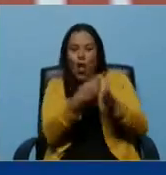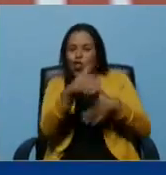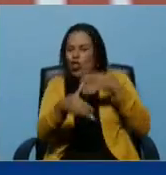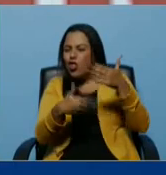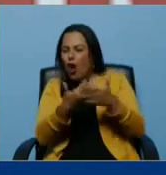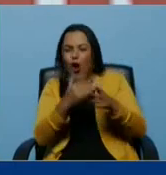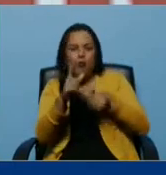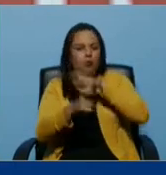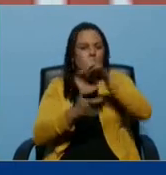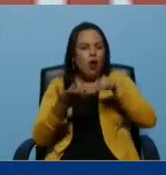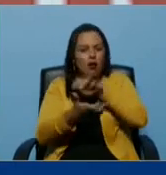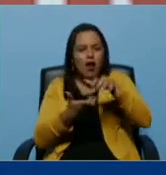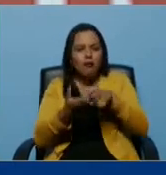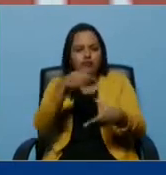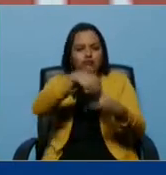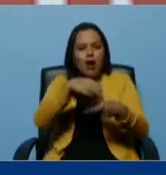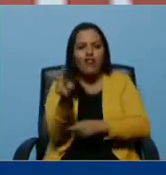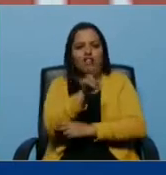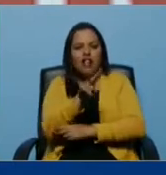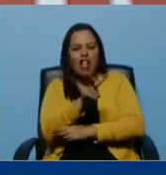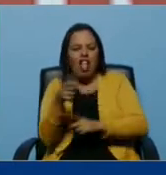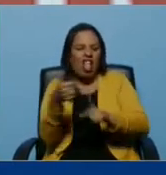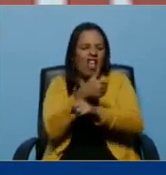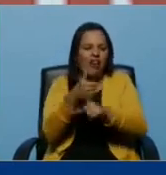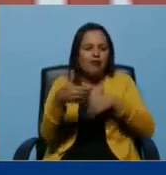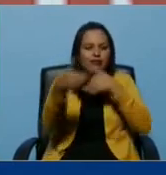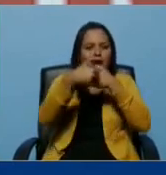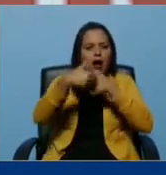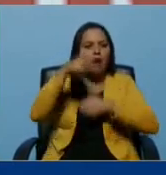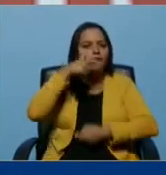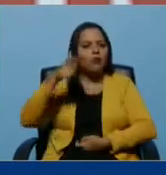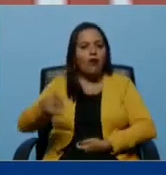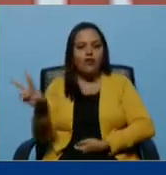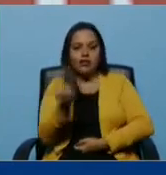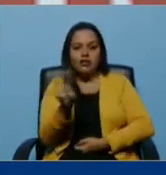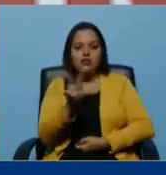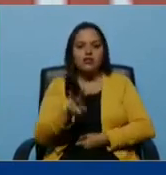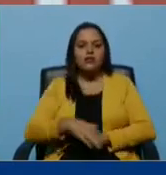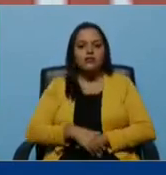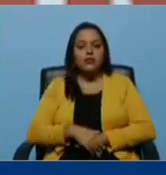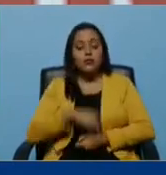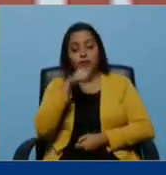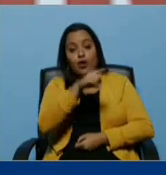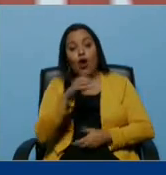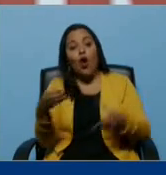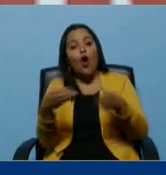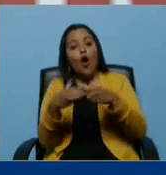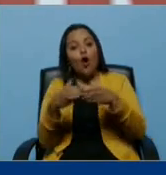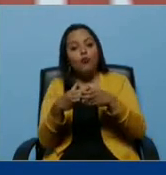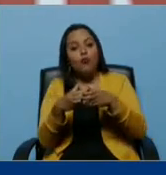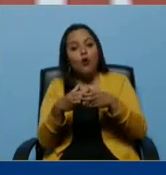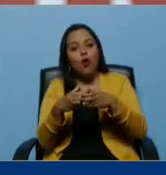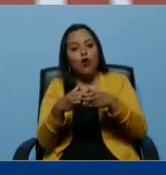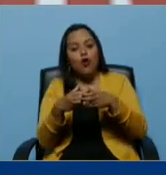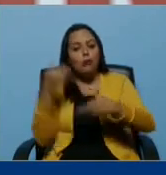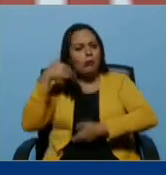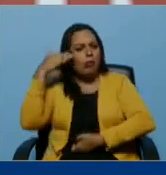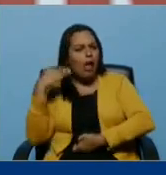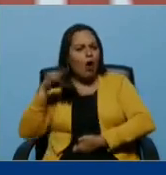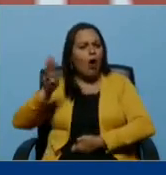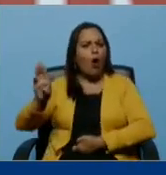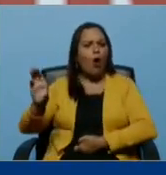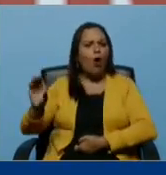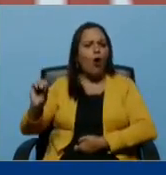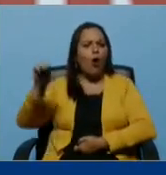de desestabilización y de violencia en contra del pueblo de Venezuela. Estos comanditos de la violencia, del odio, del